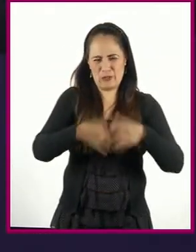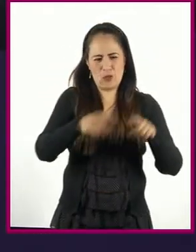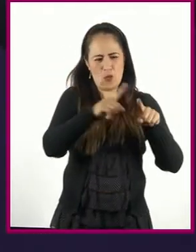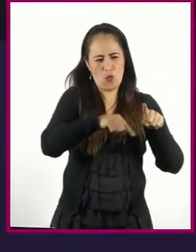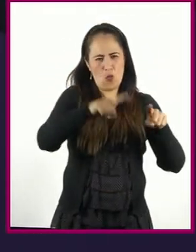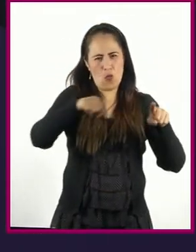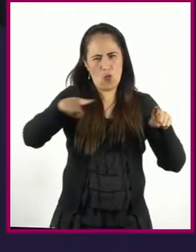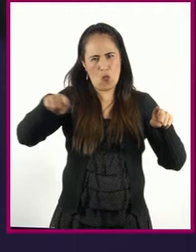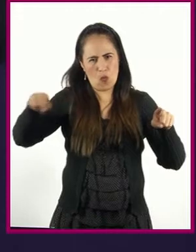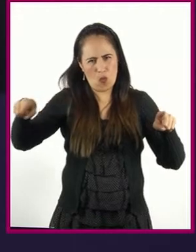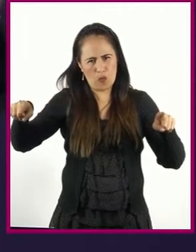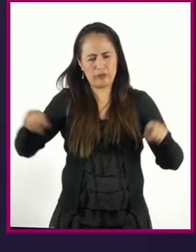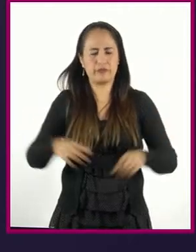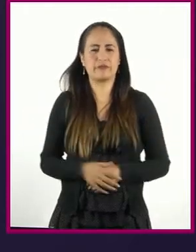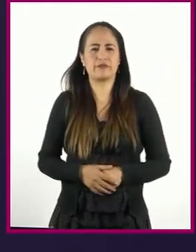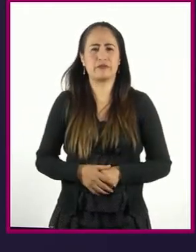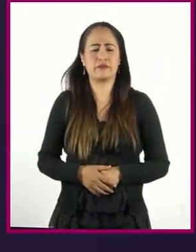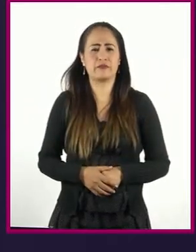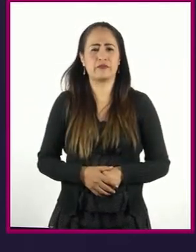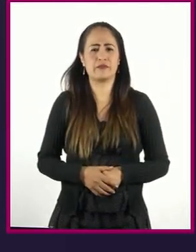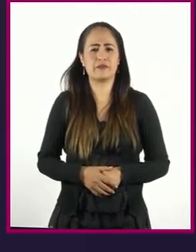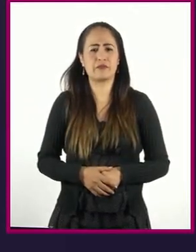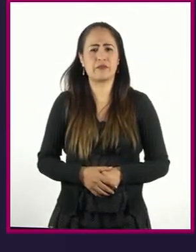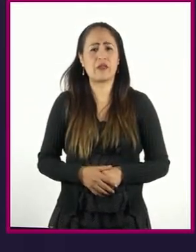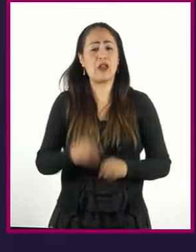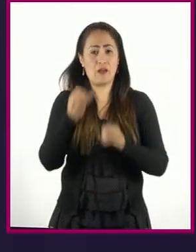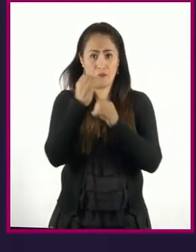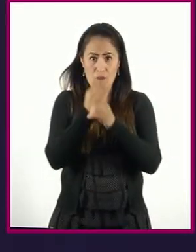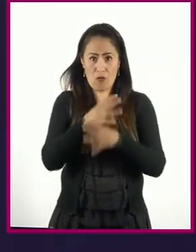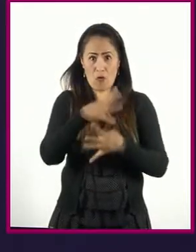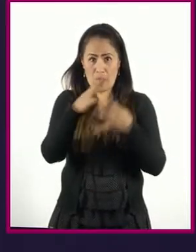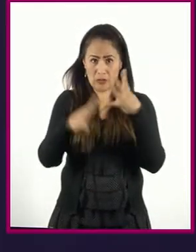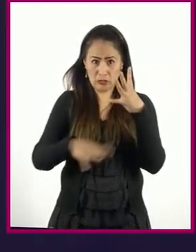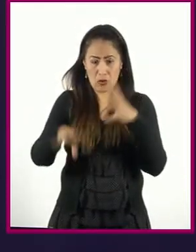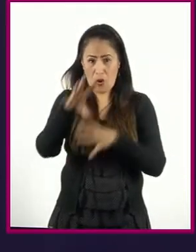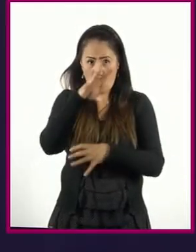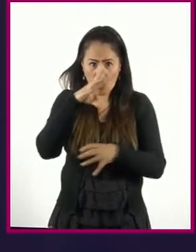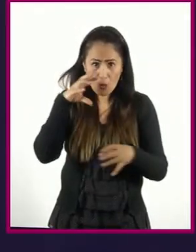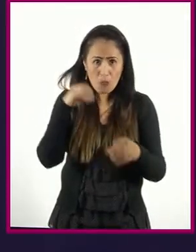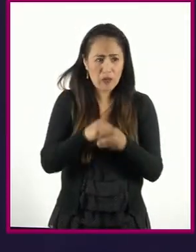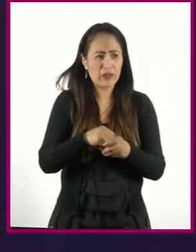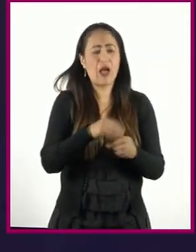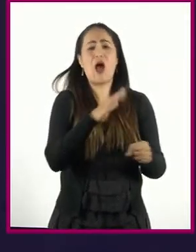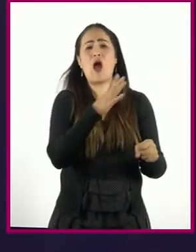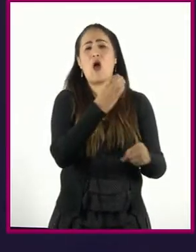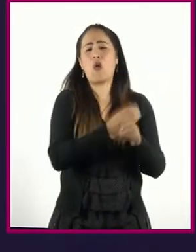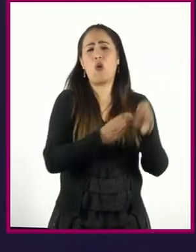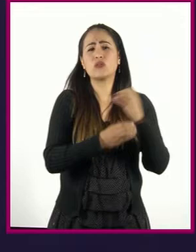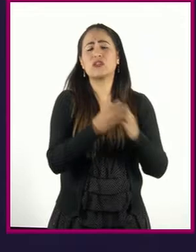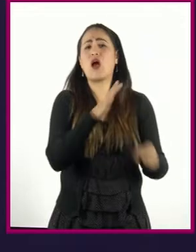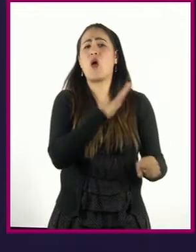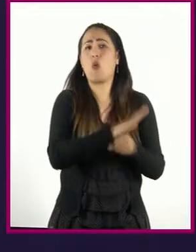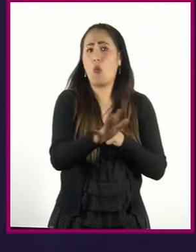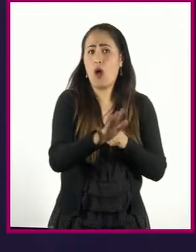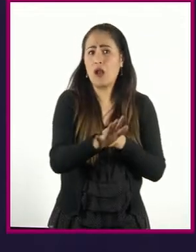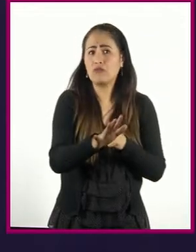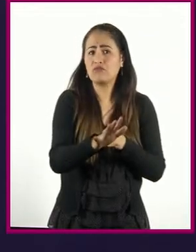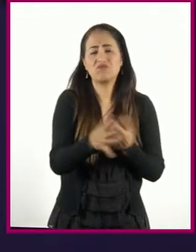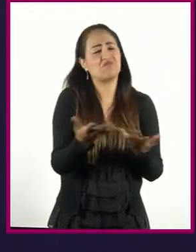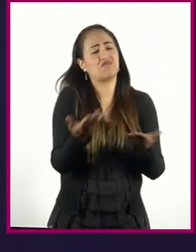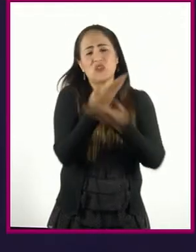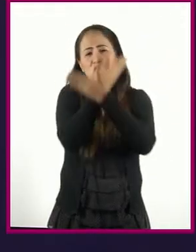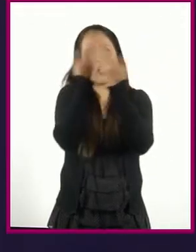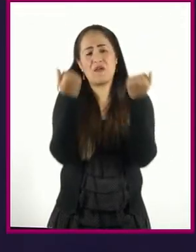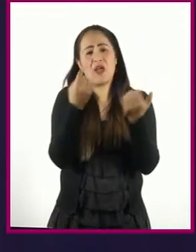longitud larga, por lo que nos entregaban información muy definida de los objetos, que solo se apreciaban